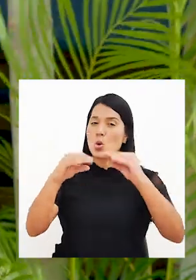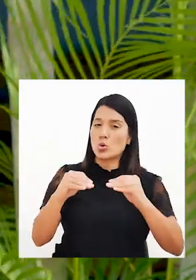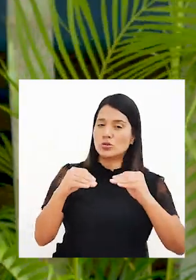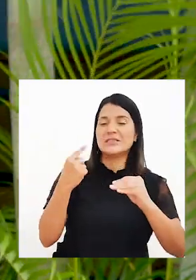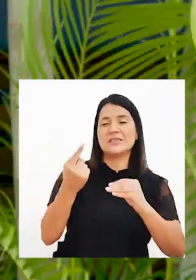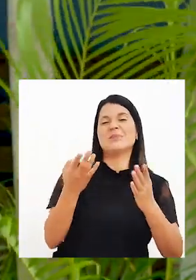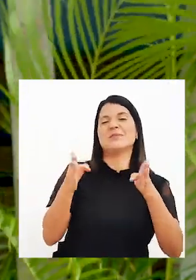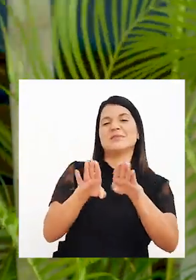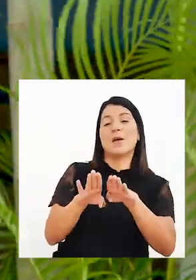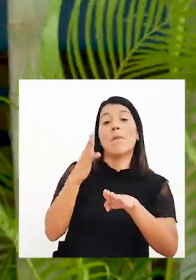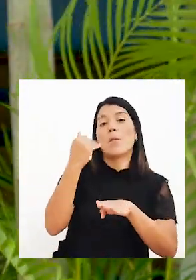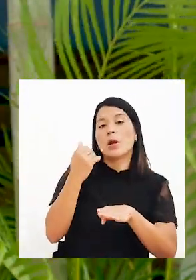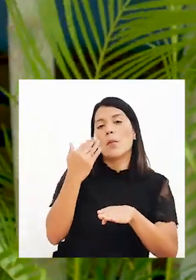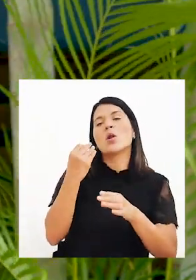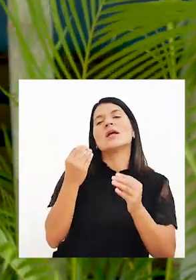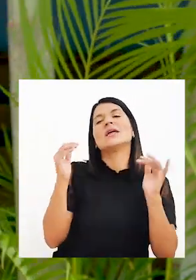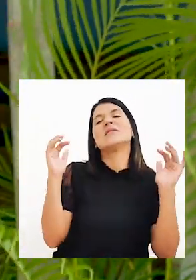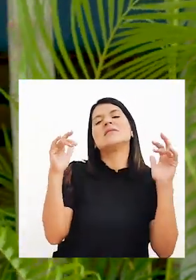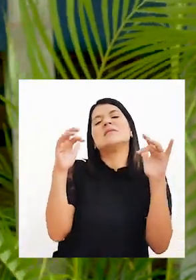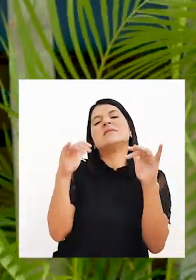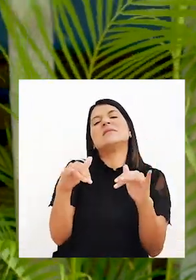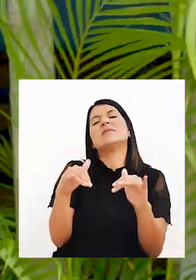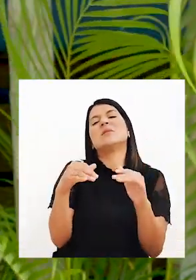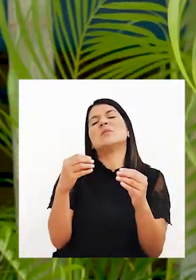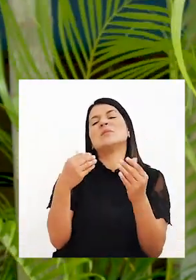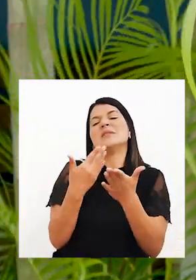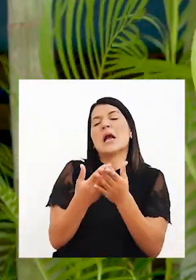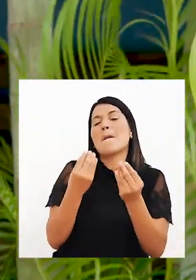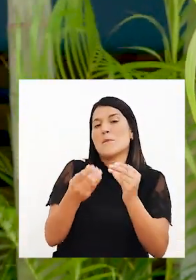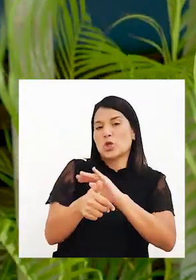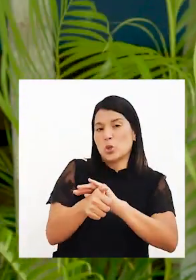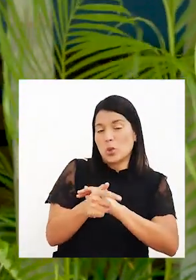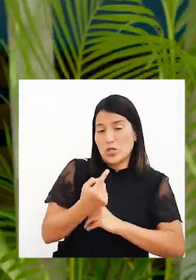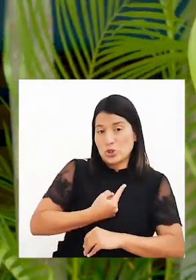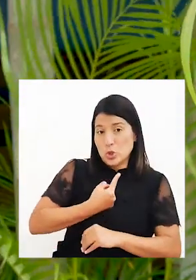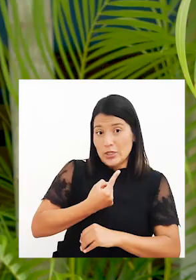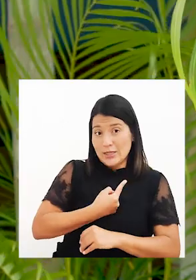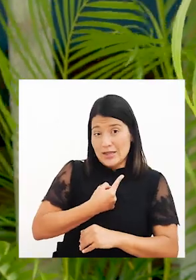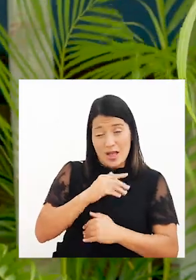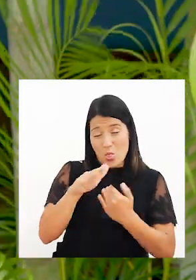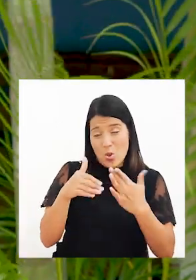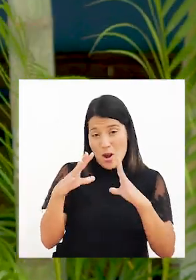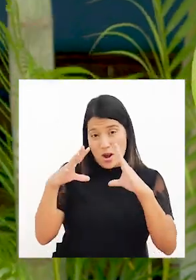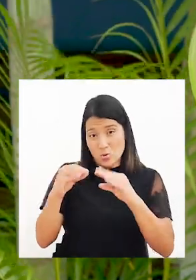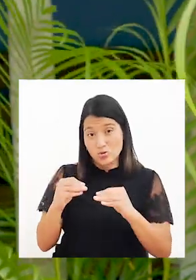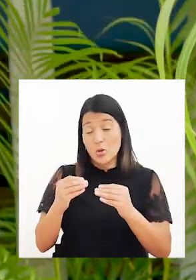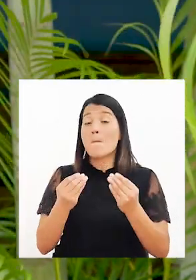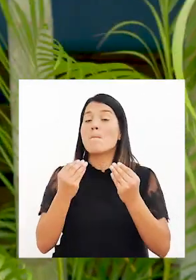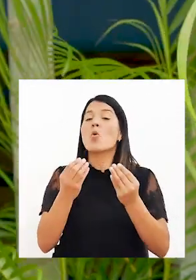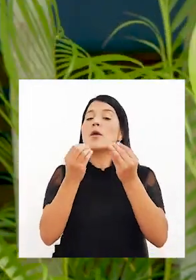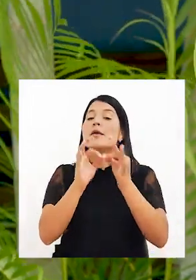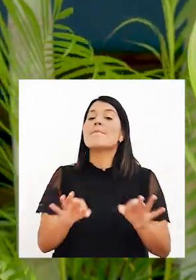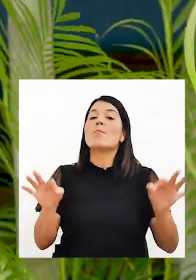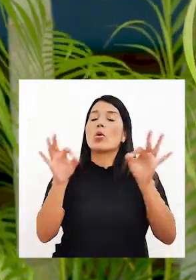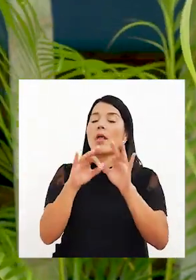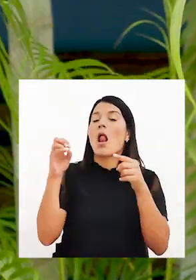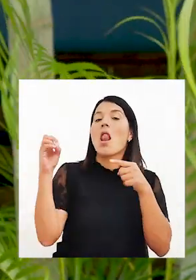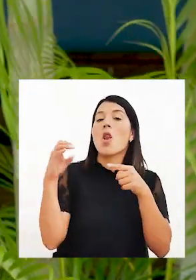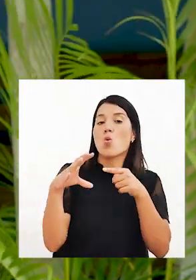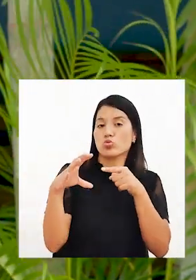está cerrada porque tenemos actividad de tortuga solitaria toda la noche, ¿verdad? La luz es muy importante, ¿verdad? Porque